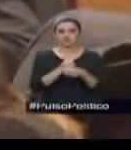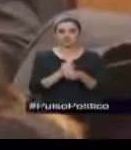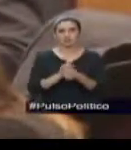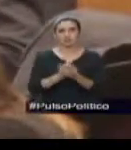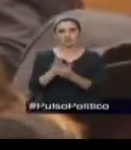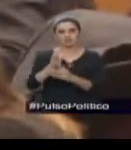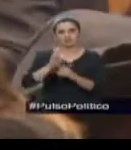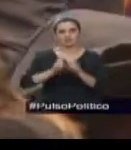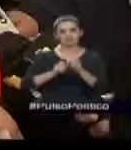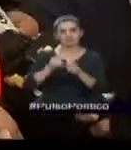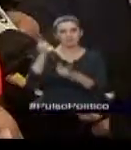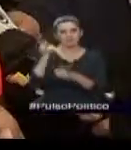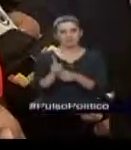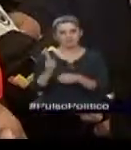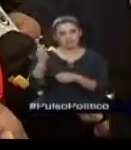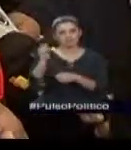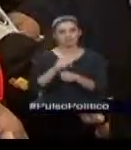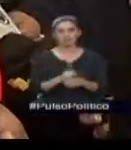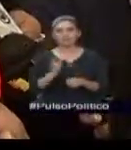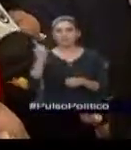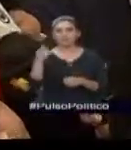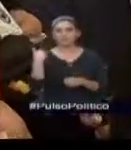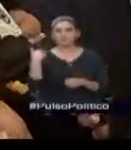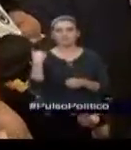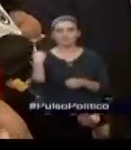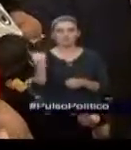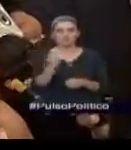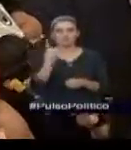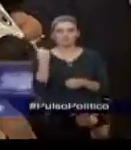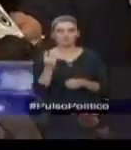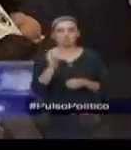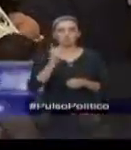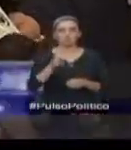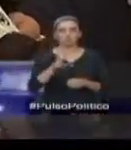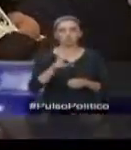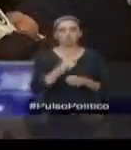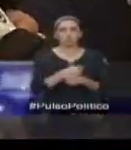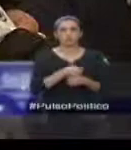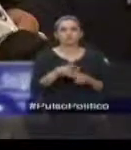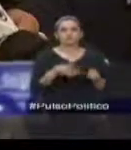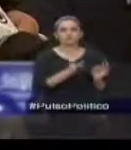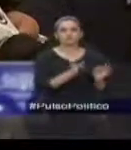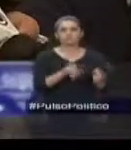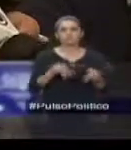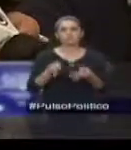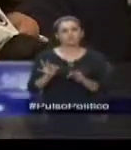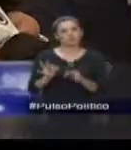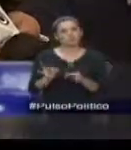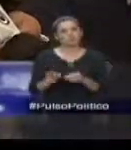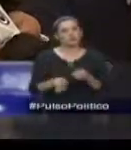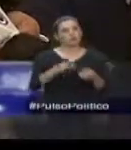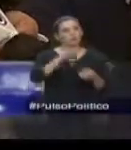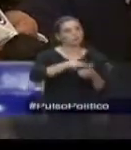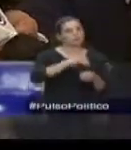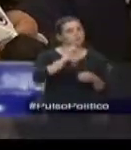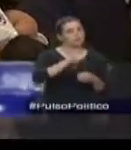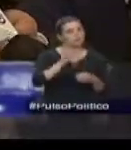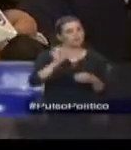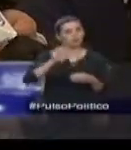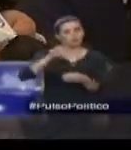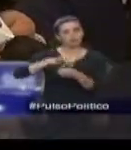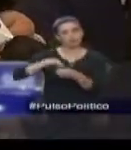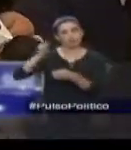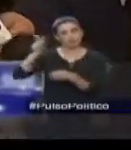asamblea nacional la asamblea tiene únicamente dos alternativas votar sí o votar no a favor de la enmienda